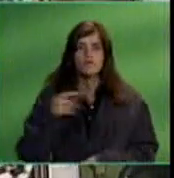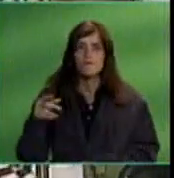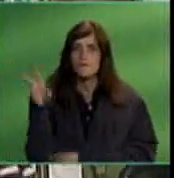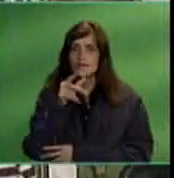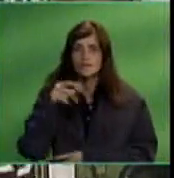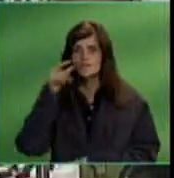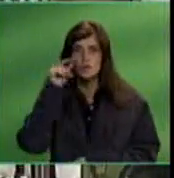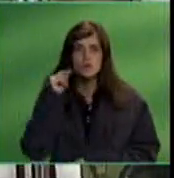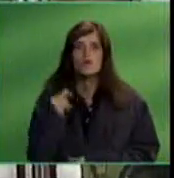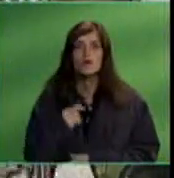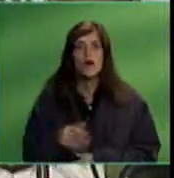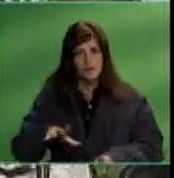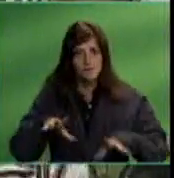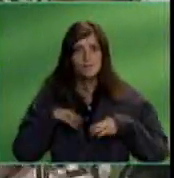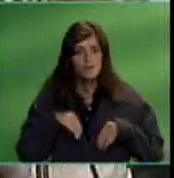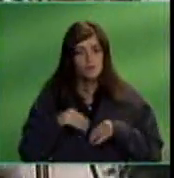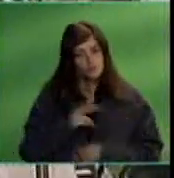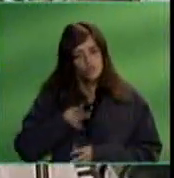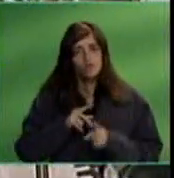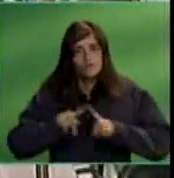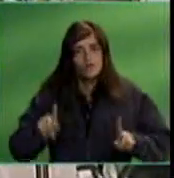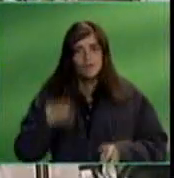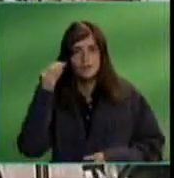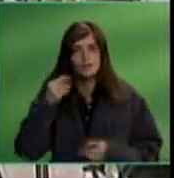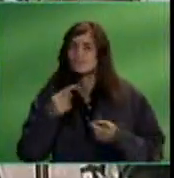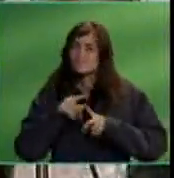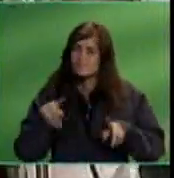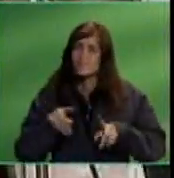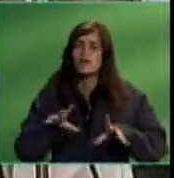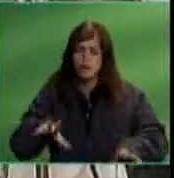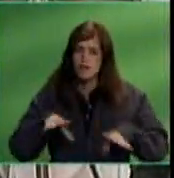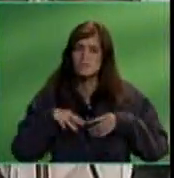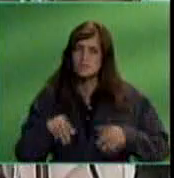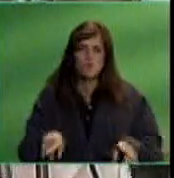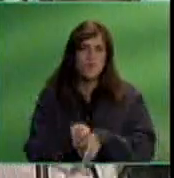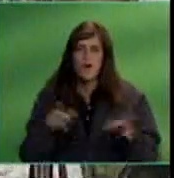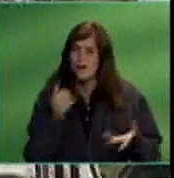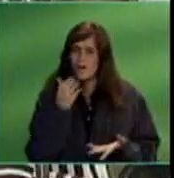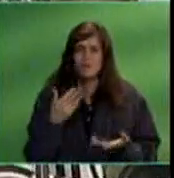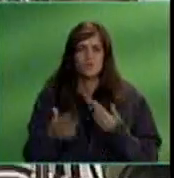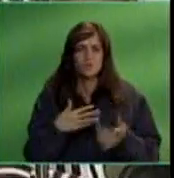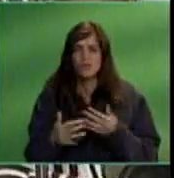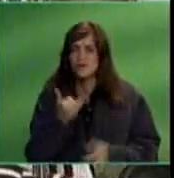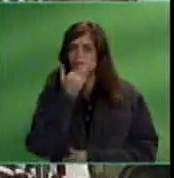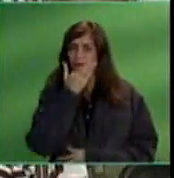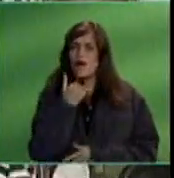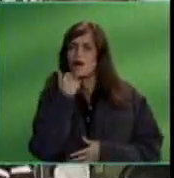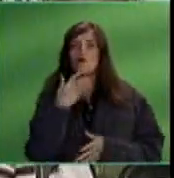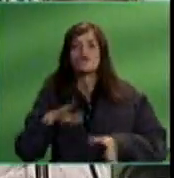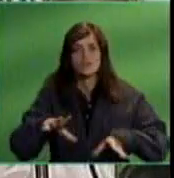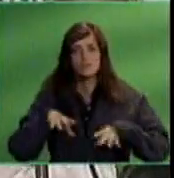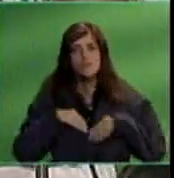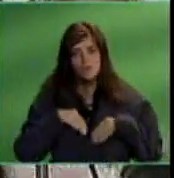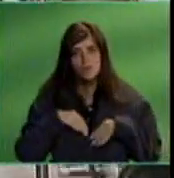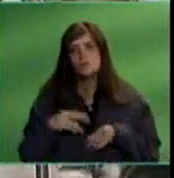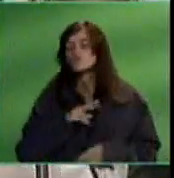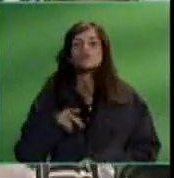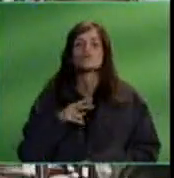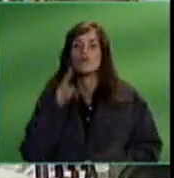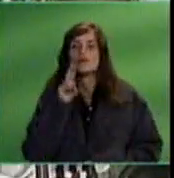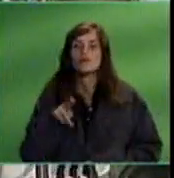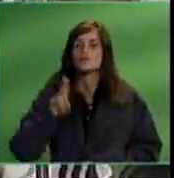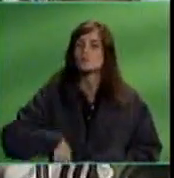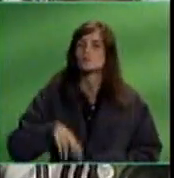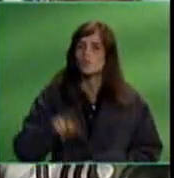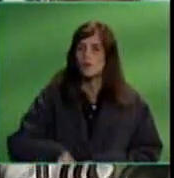venezolanos nos aceptemos con nuestras diferencias con nuestras fallas con nuestros errores nosotros no nos verá en ningún